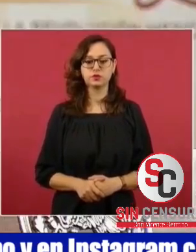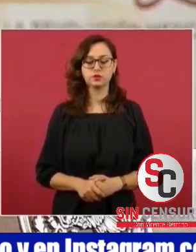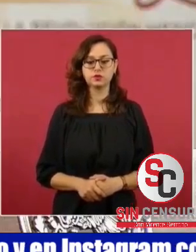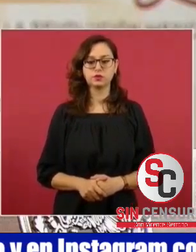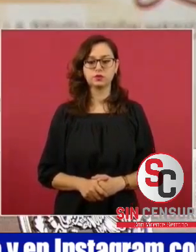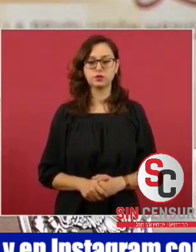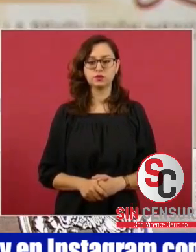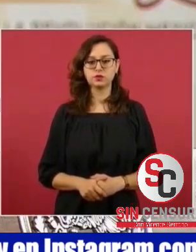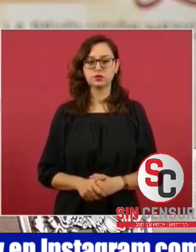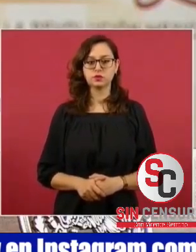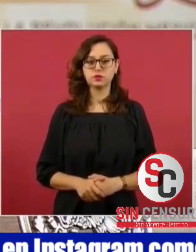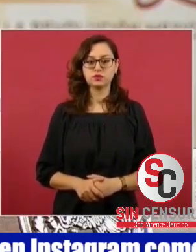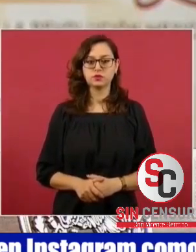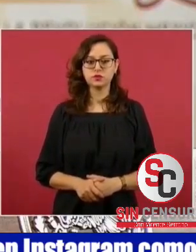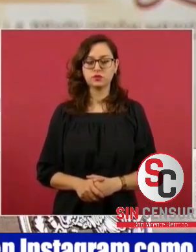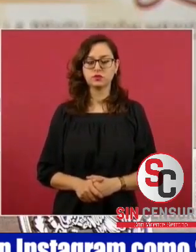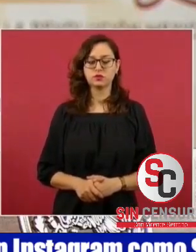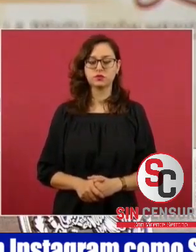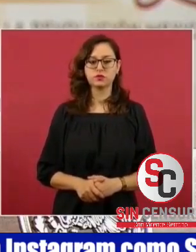ayer vino